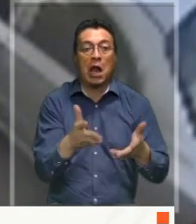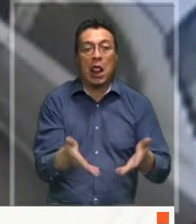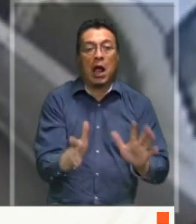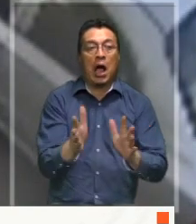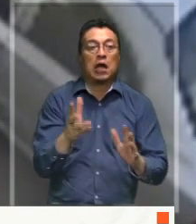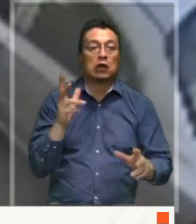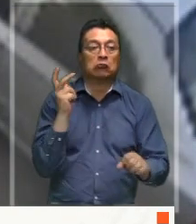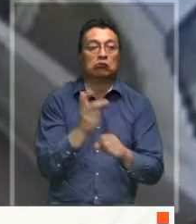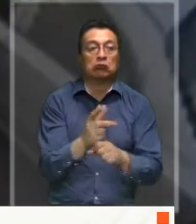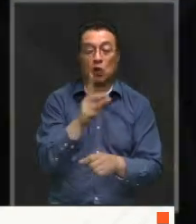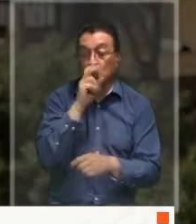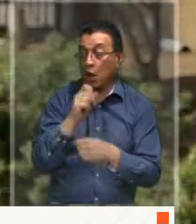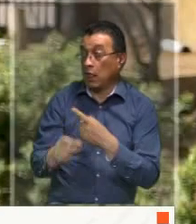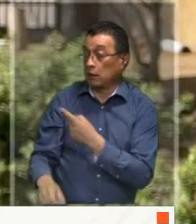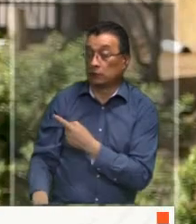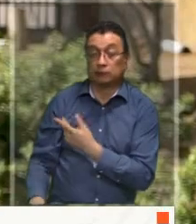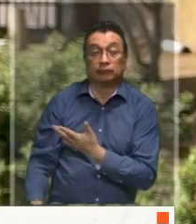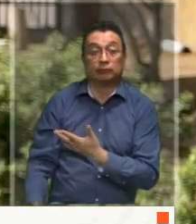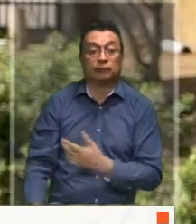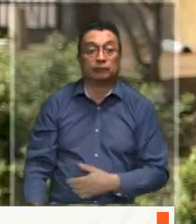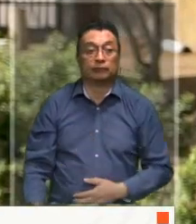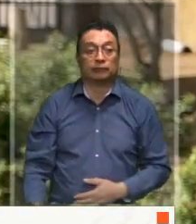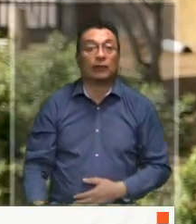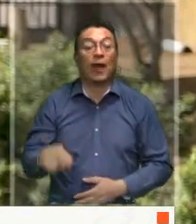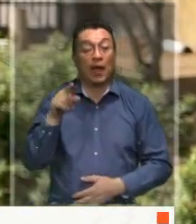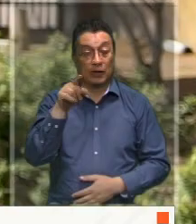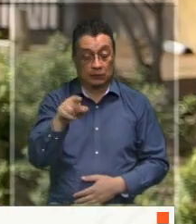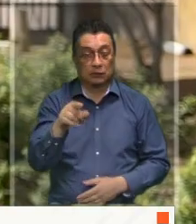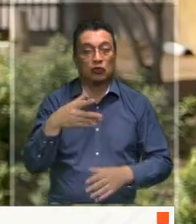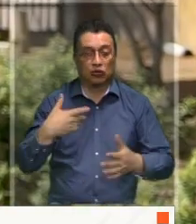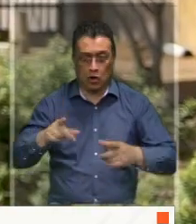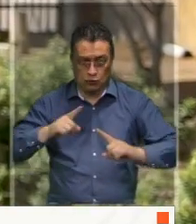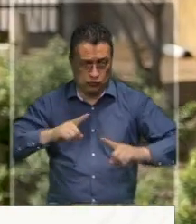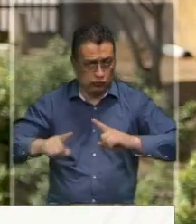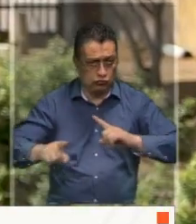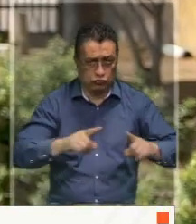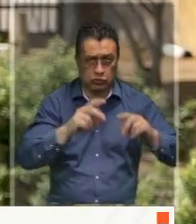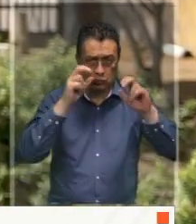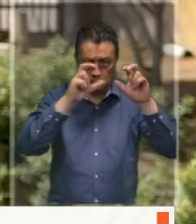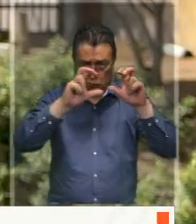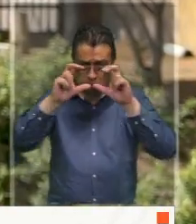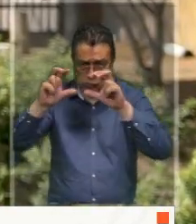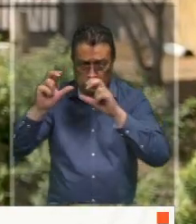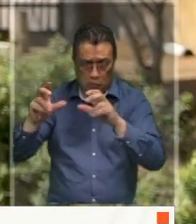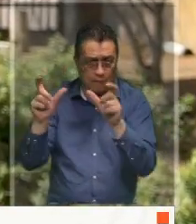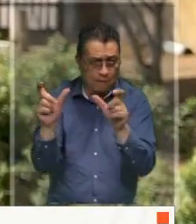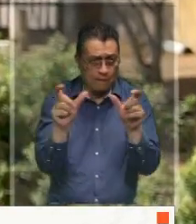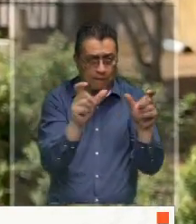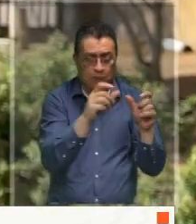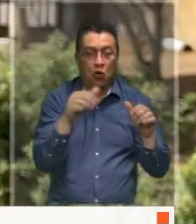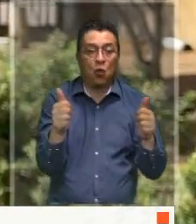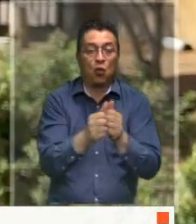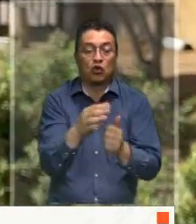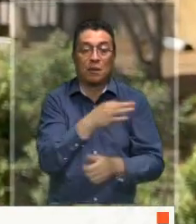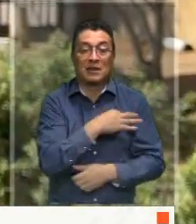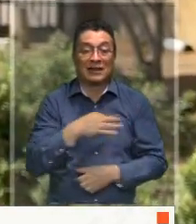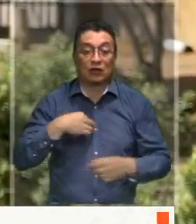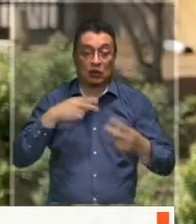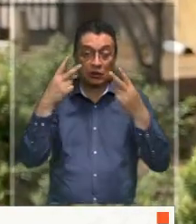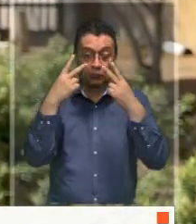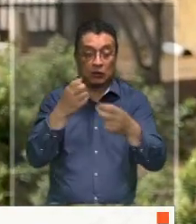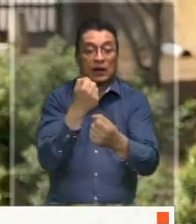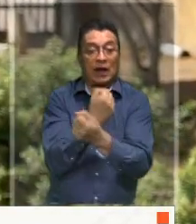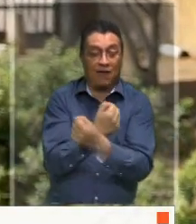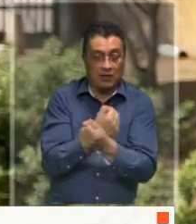calle, como a ellas. Este tipo de delitos. Estamos en coordinaciones para mantener estas fiscalizaciones junto con el Ministerio de Transporte, con Carabineros y con la